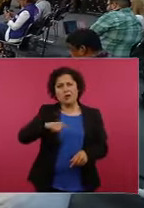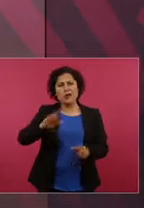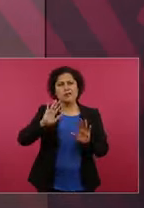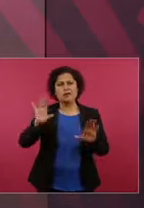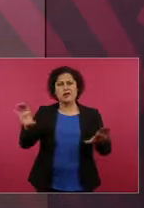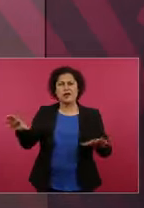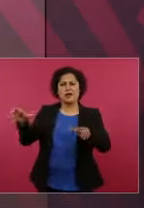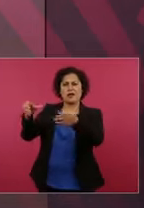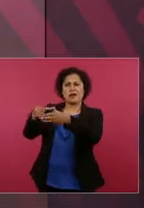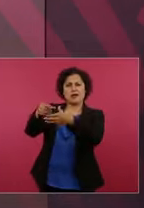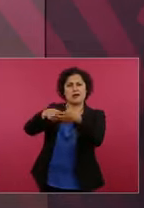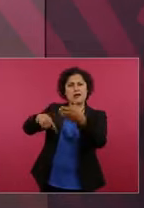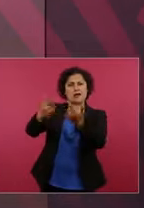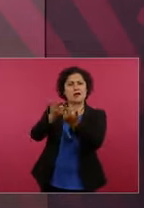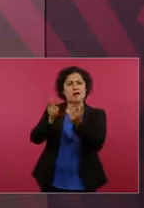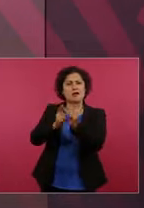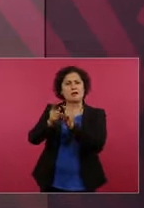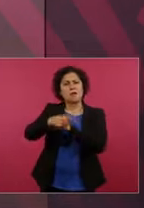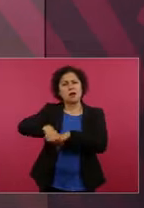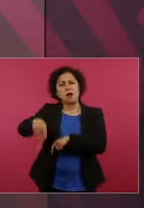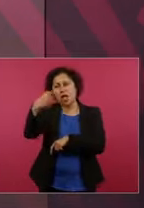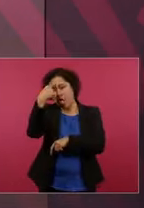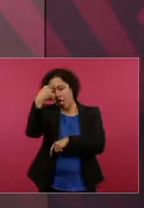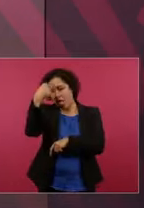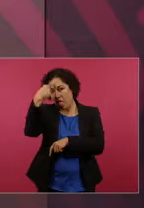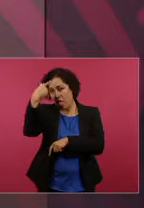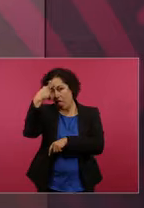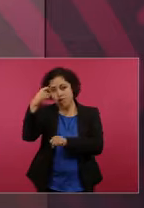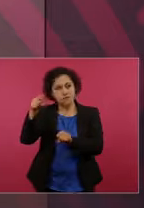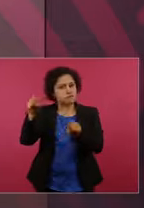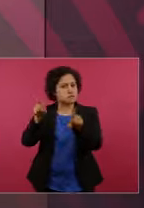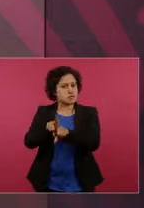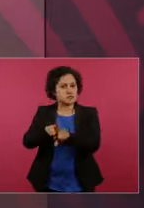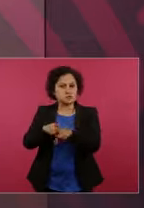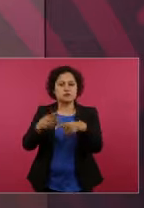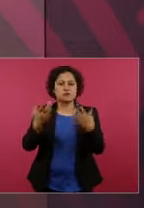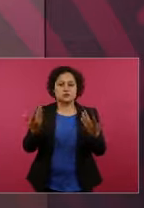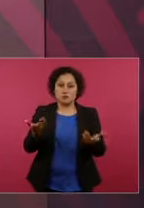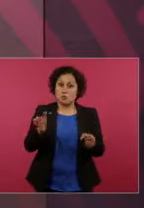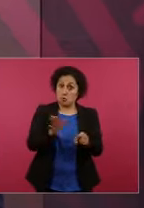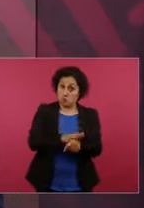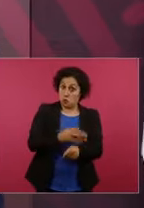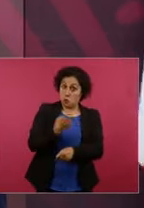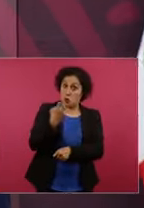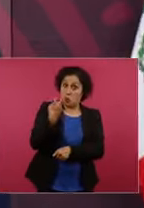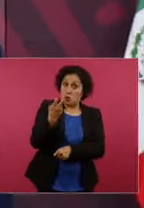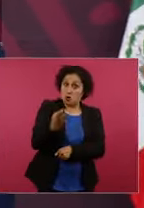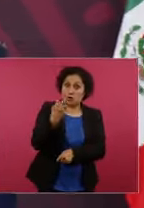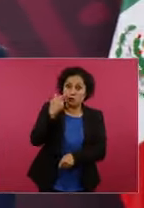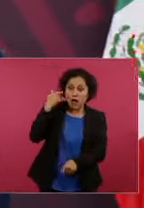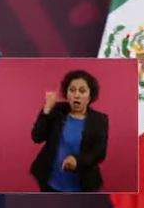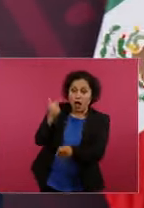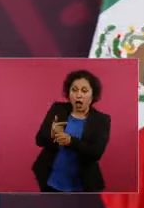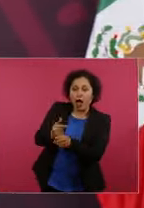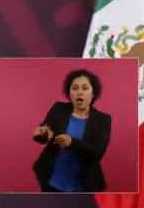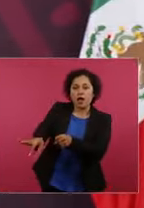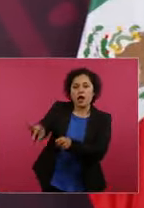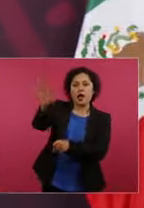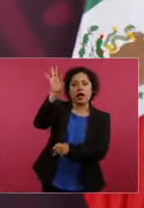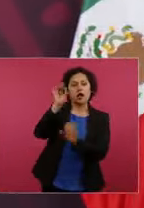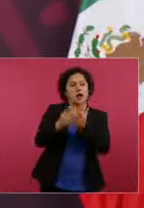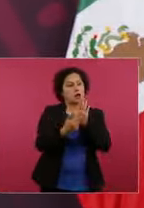colectiva. Entonces, por eso hay que estarlo